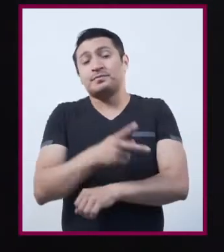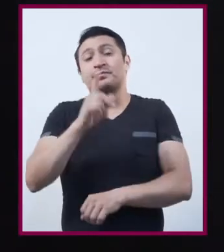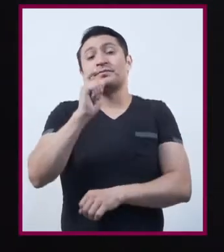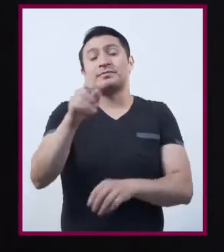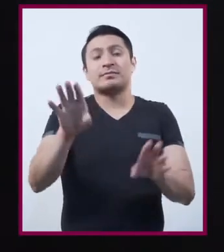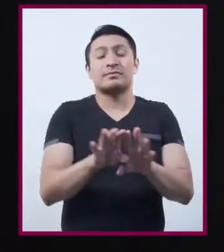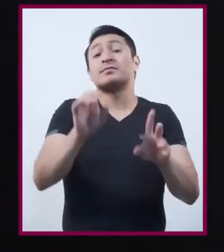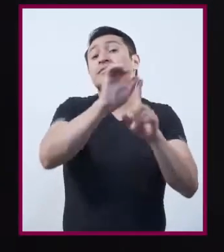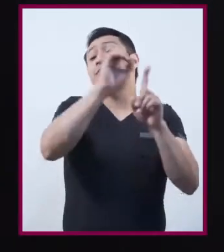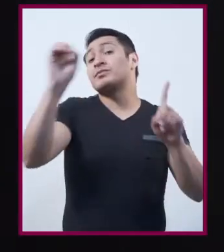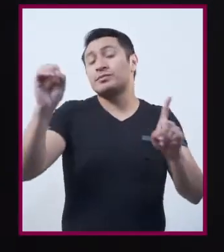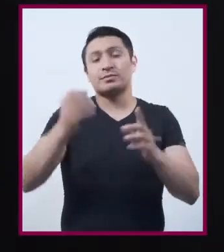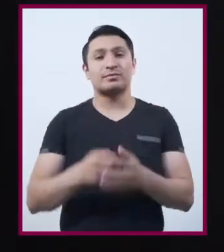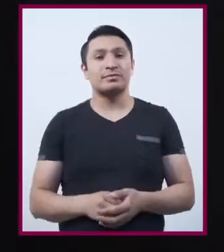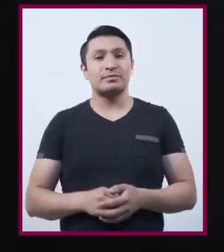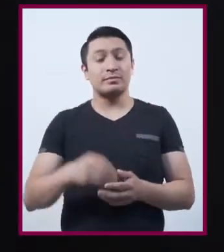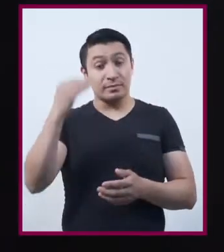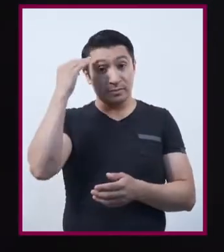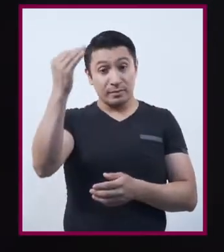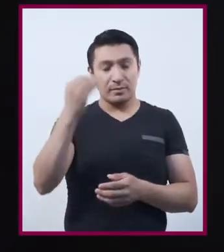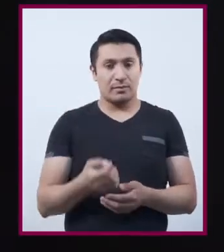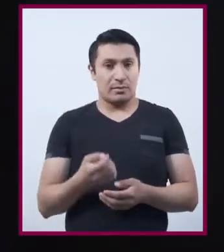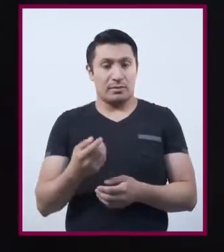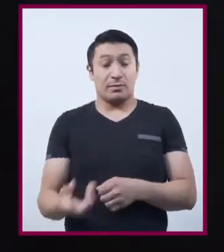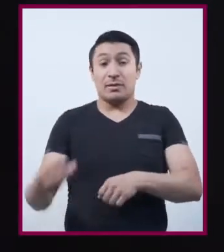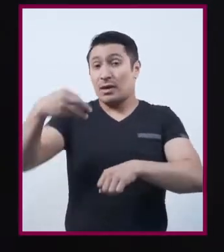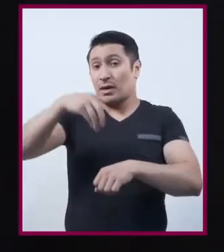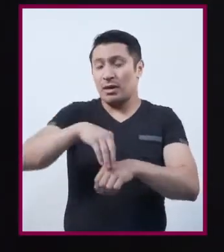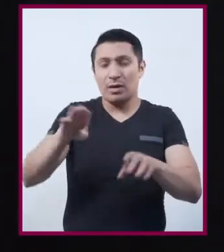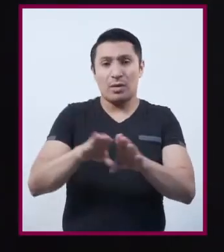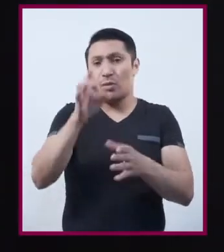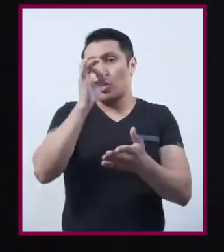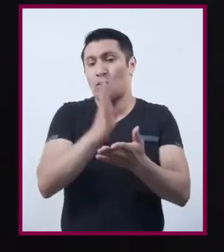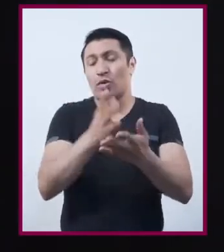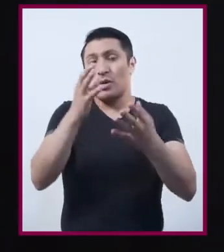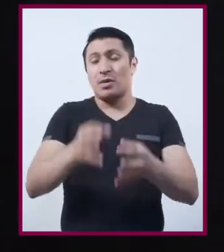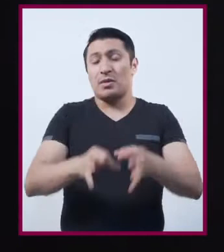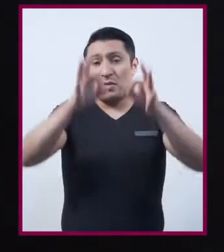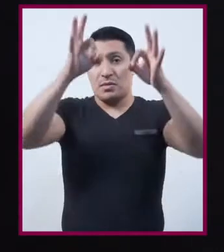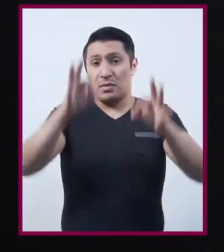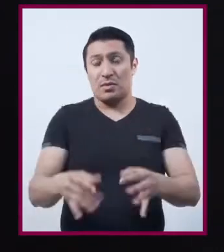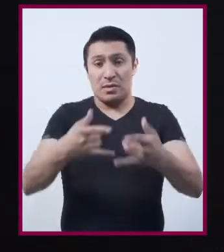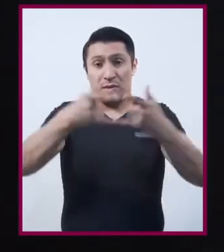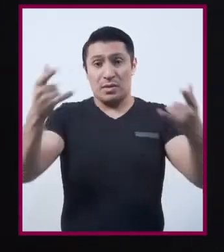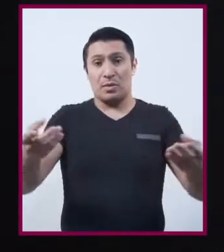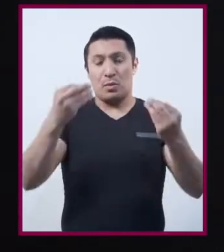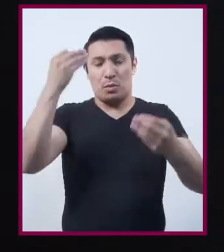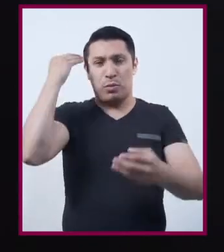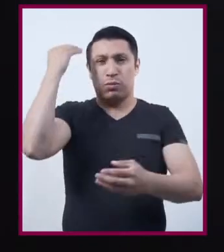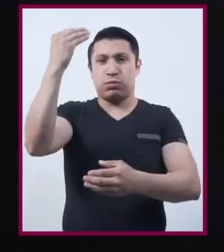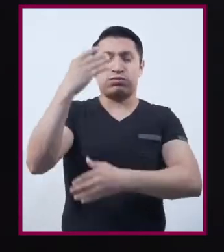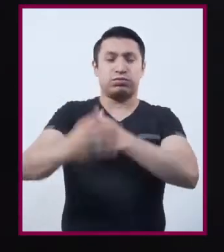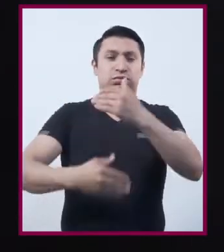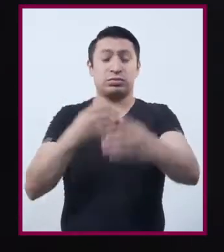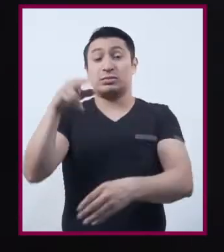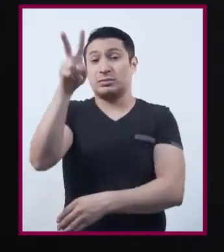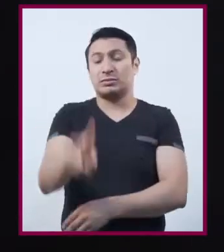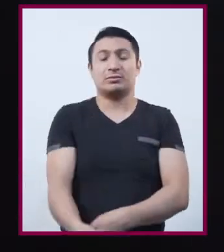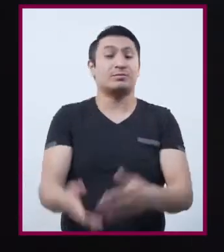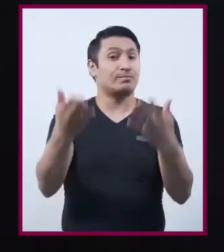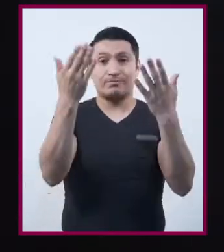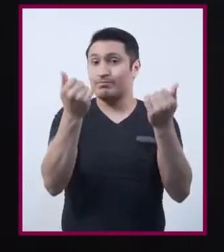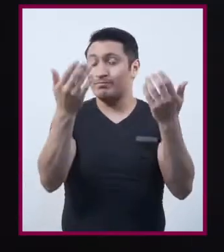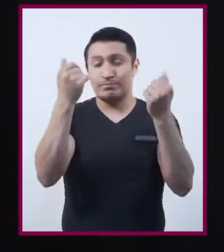decir, cronológicamente. Se posicionaron como las únicas fuentes históricas por mucho tiempo. En verdad,